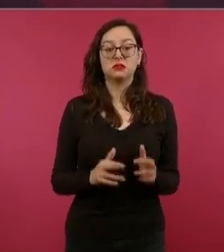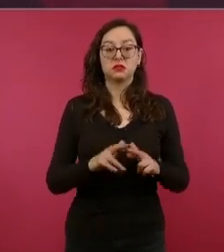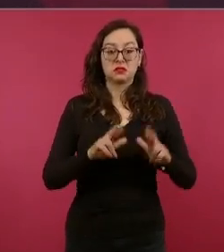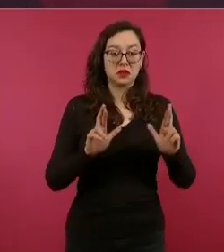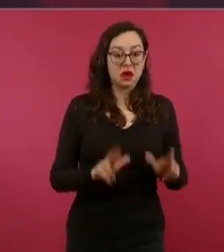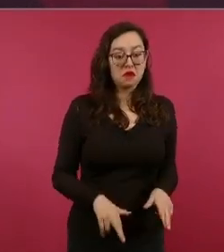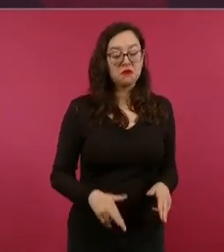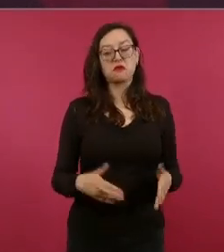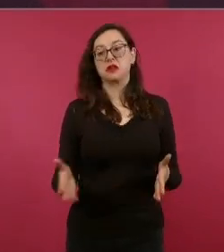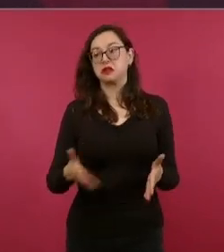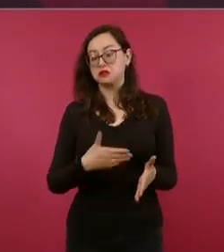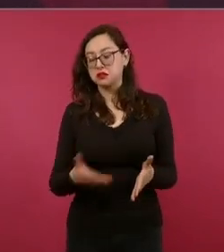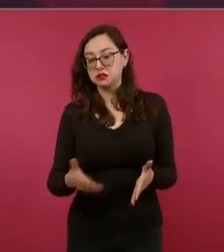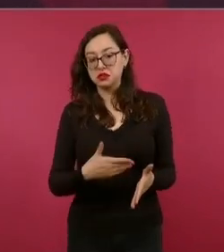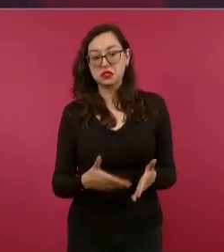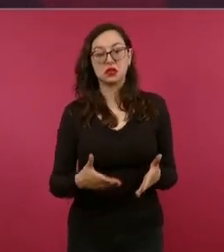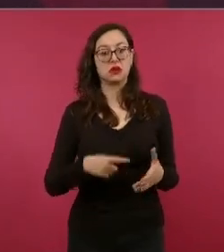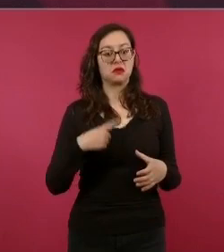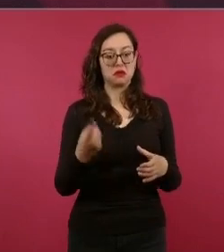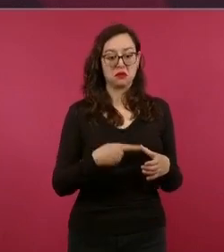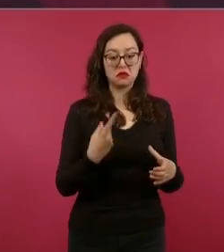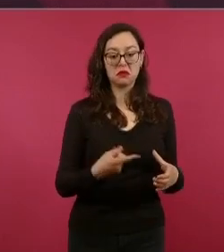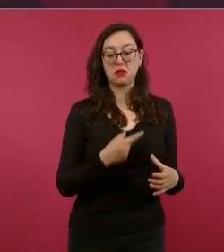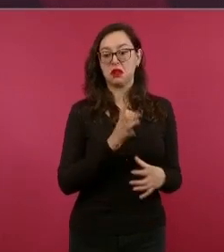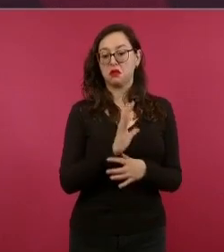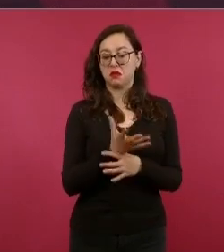enseres domésticos, paquetes,